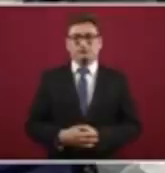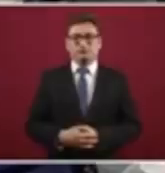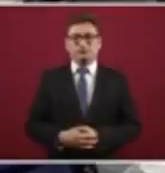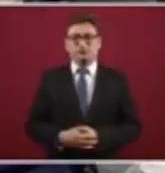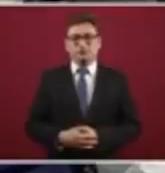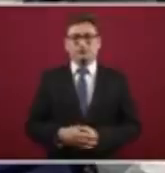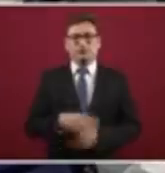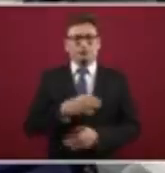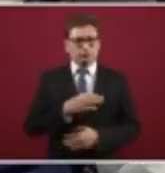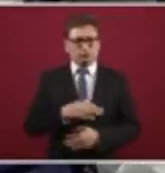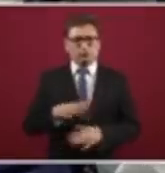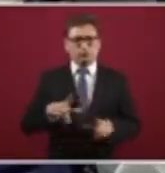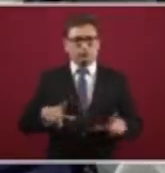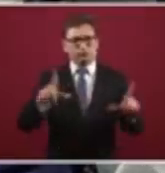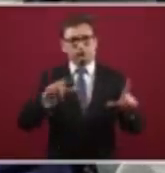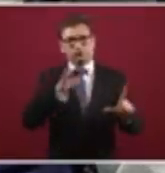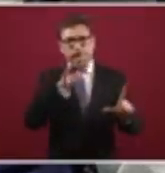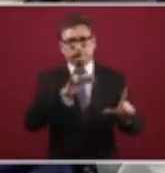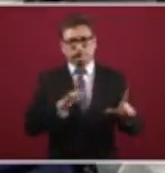puedes leer